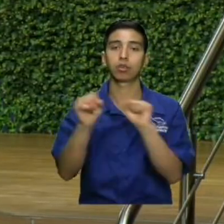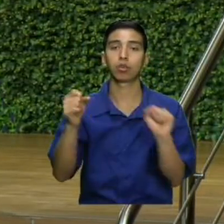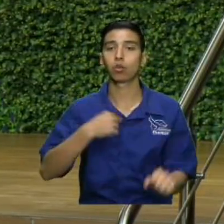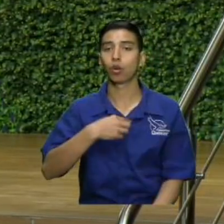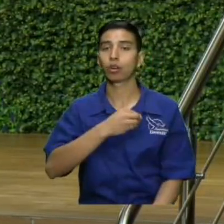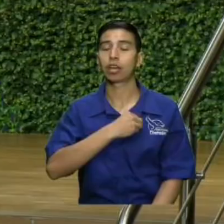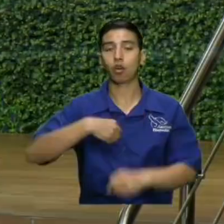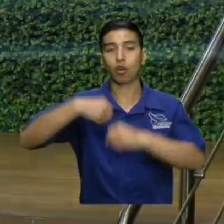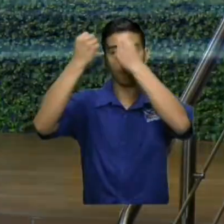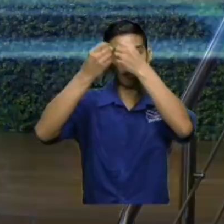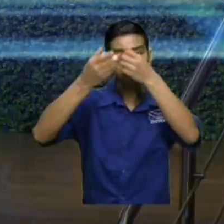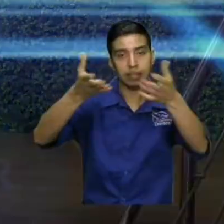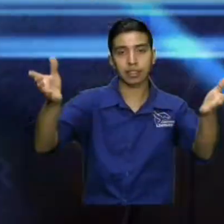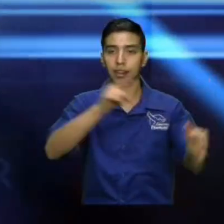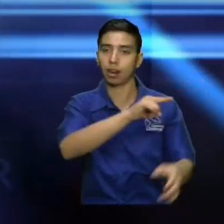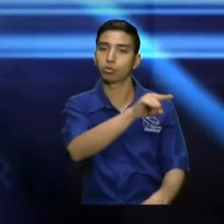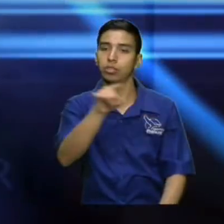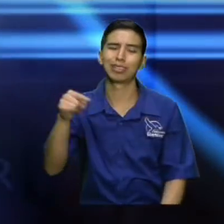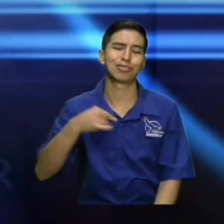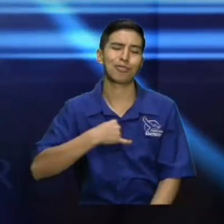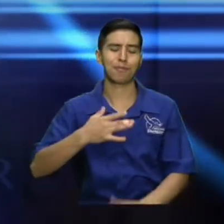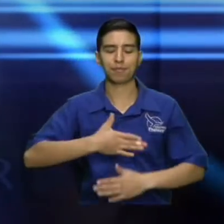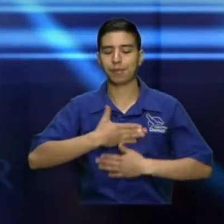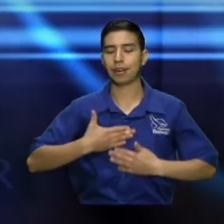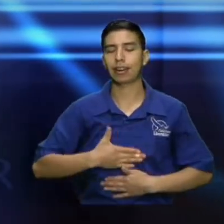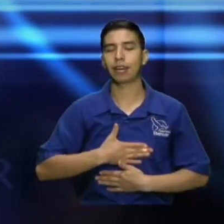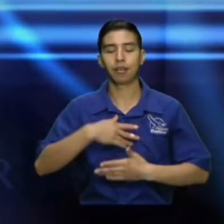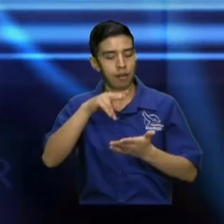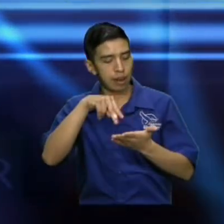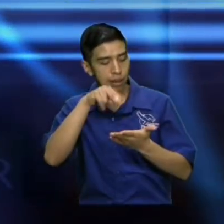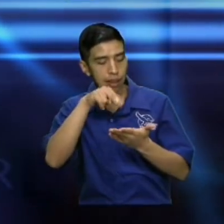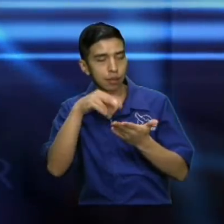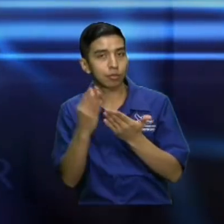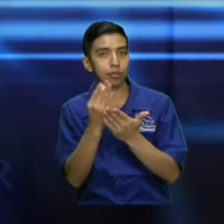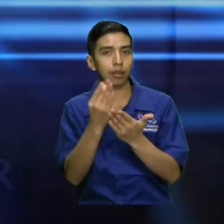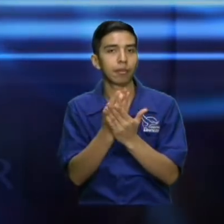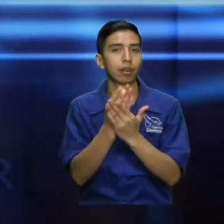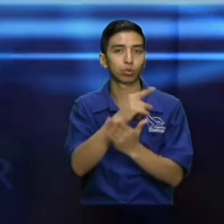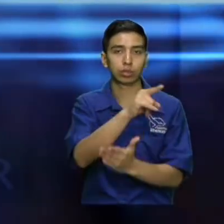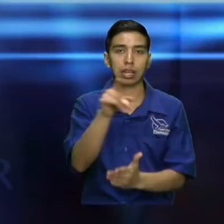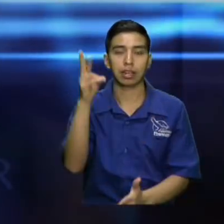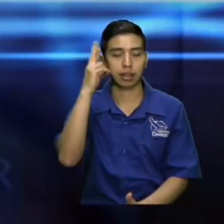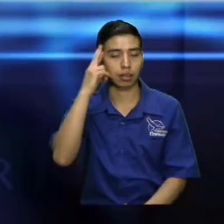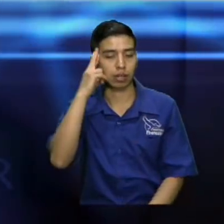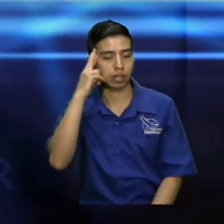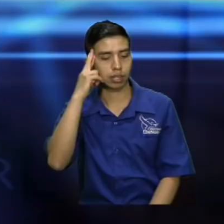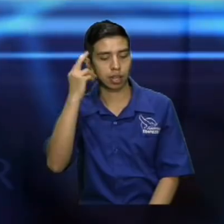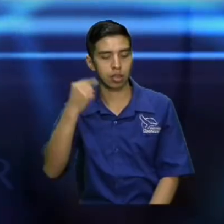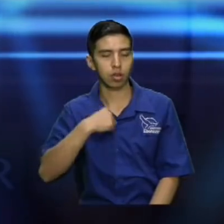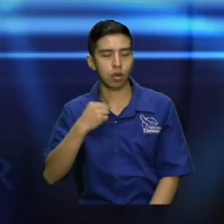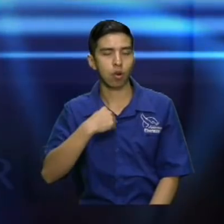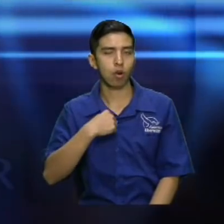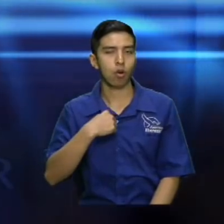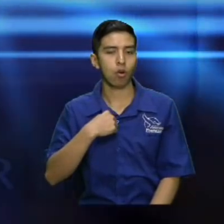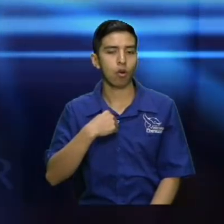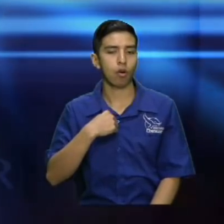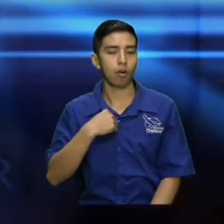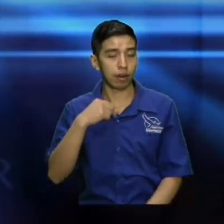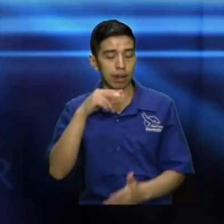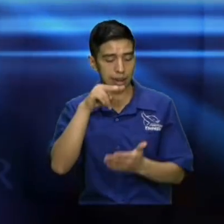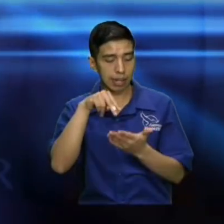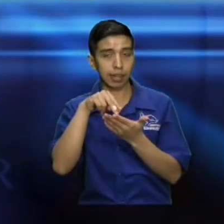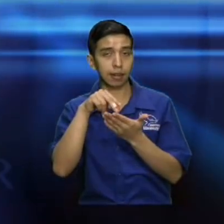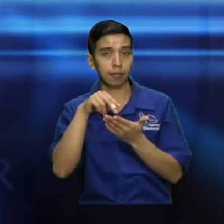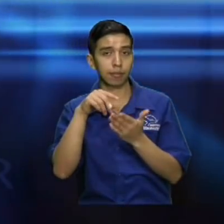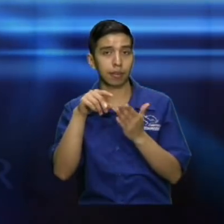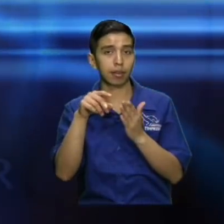deleito con eso, hermano. ¿Qué culpa tengo yo, pues? Entonces recuérdense que me fui hasta el verso 26, desde el 28 hasta el 26.